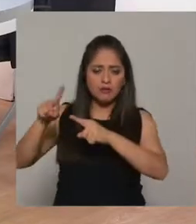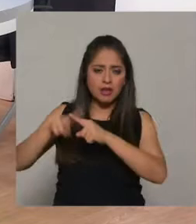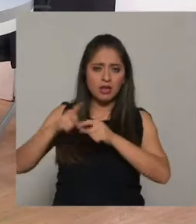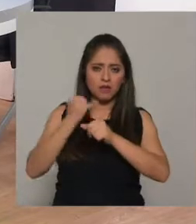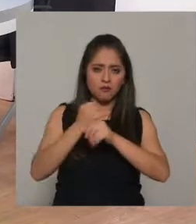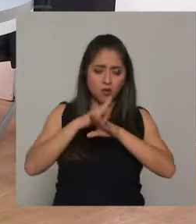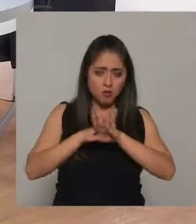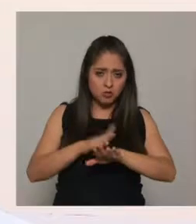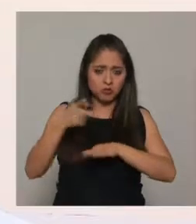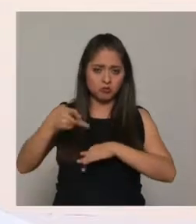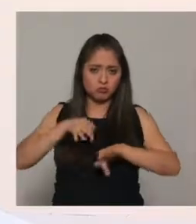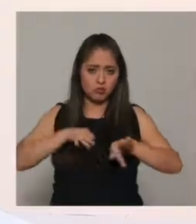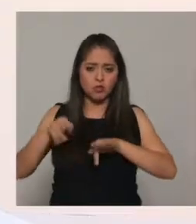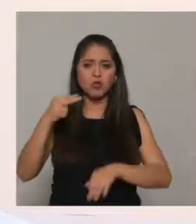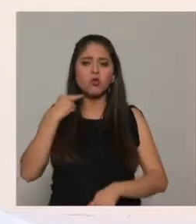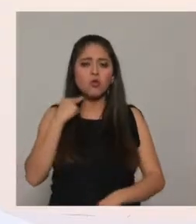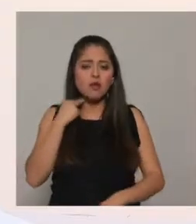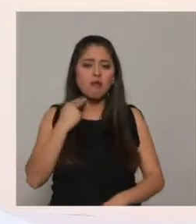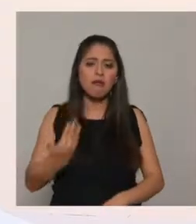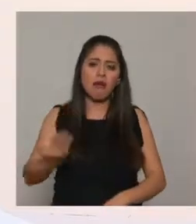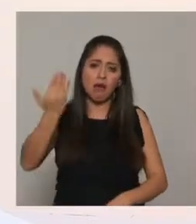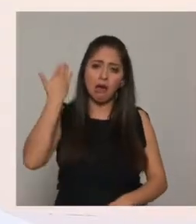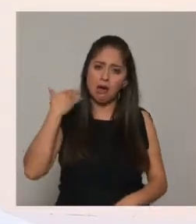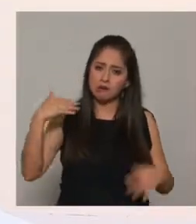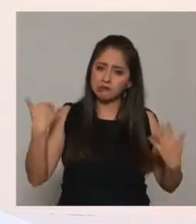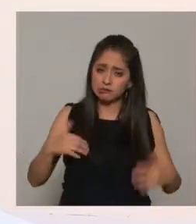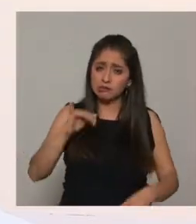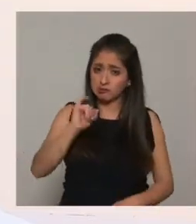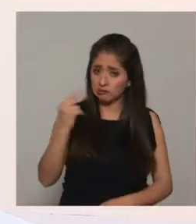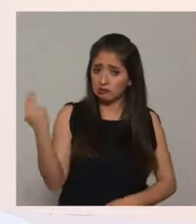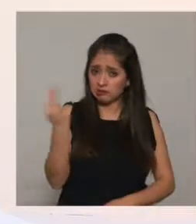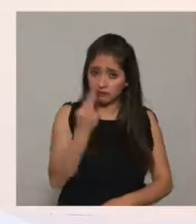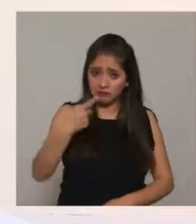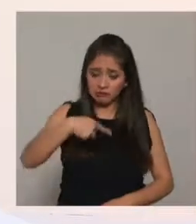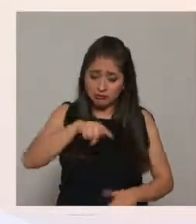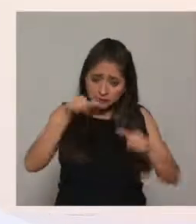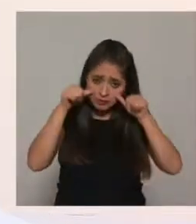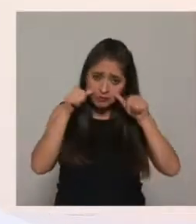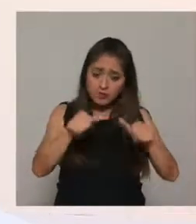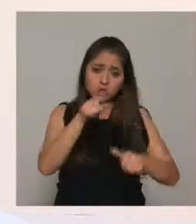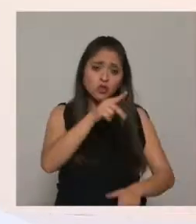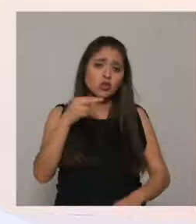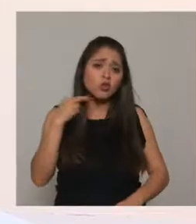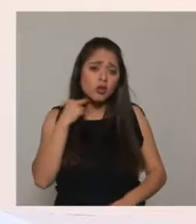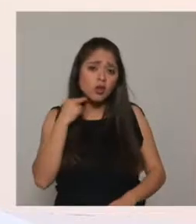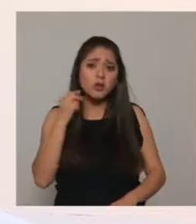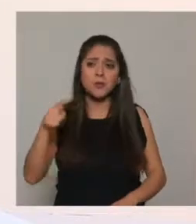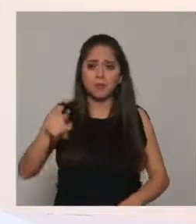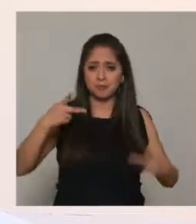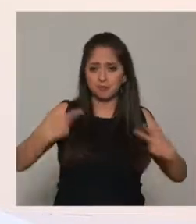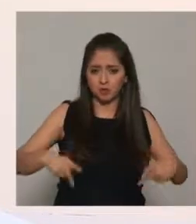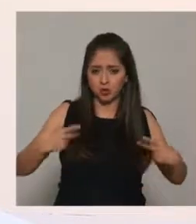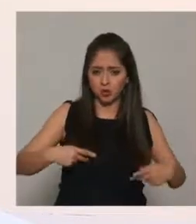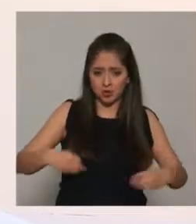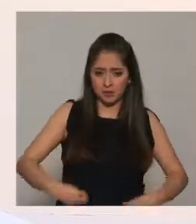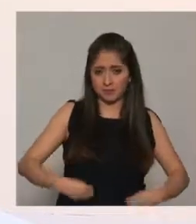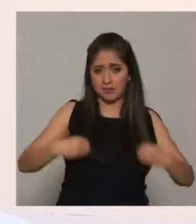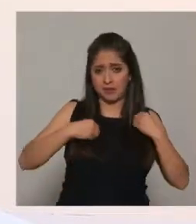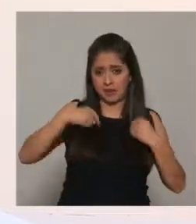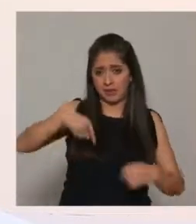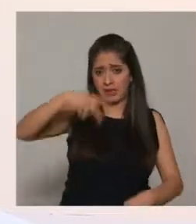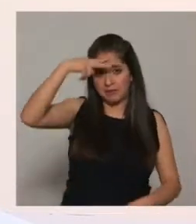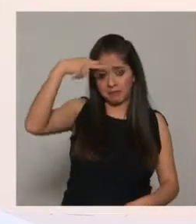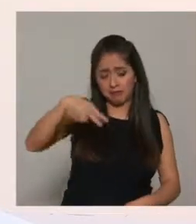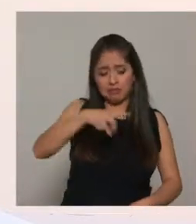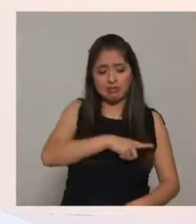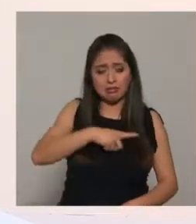servicios, que bueno, son muchísimos, ya hemos hablado que sí se necesita estar cerca de un notario. Los mexicanos, bueno, hay que hacer cultura. Hay